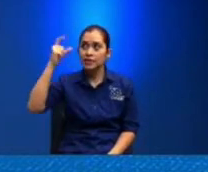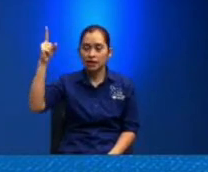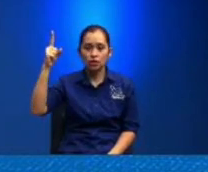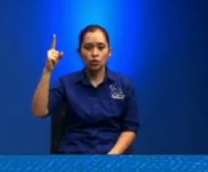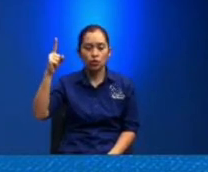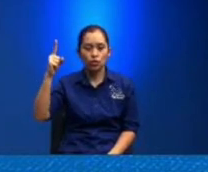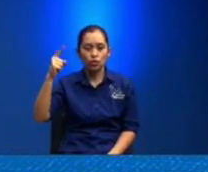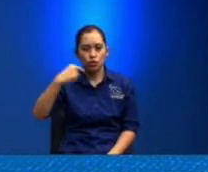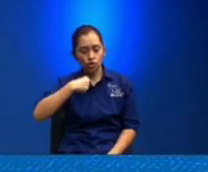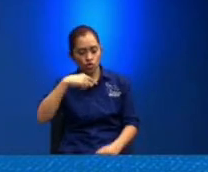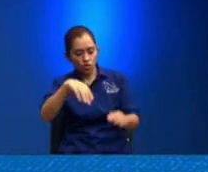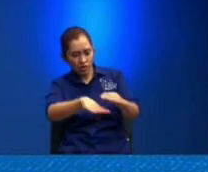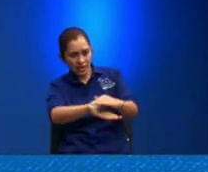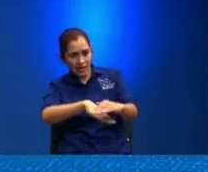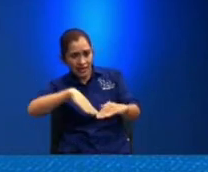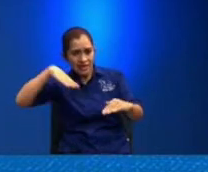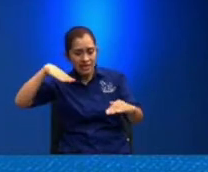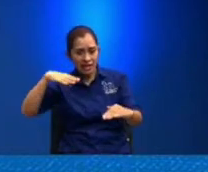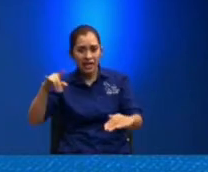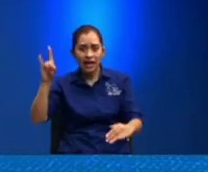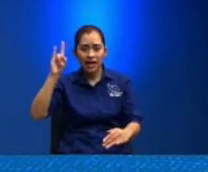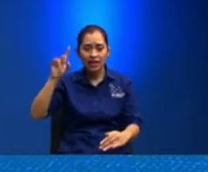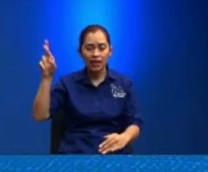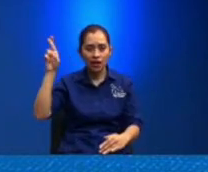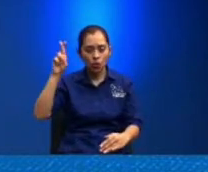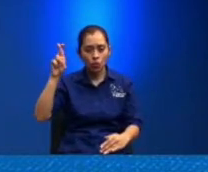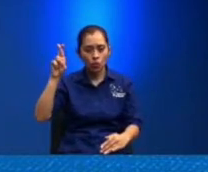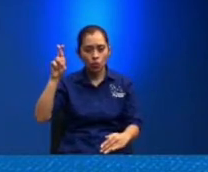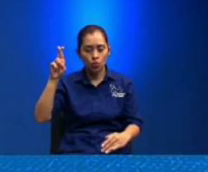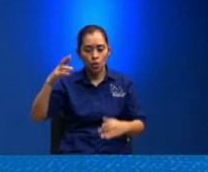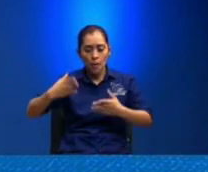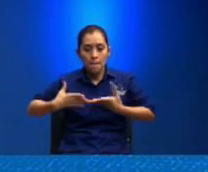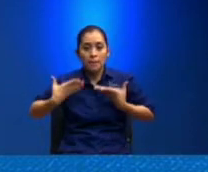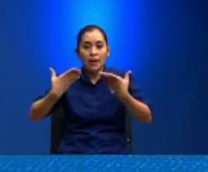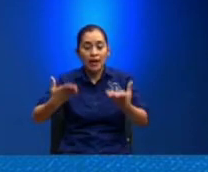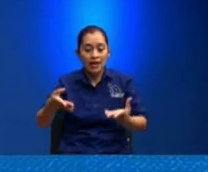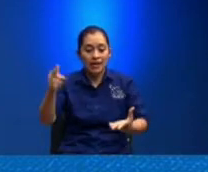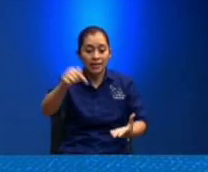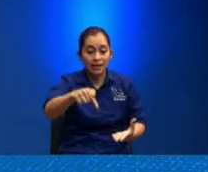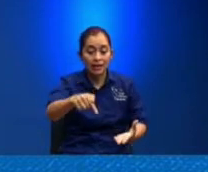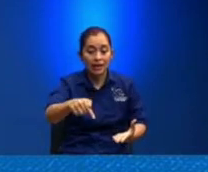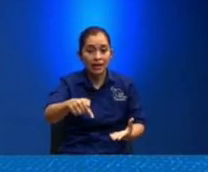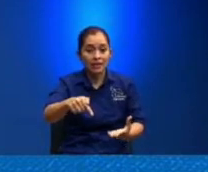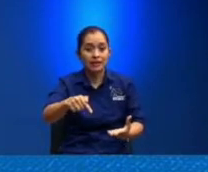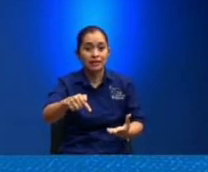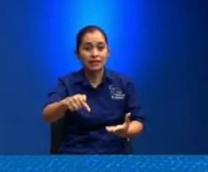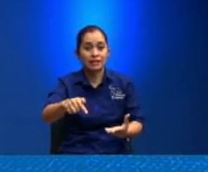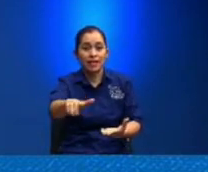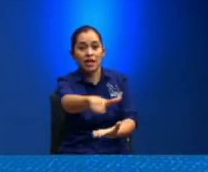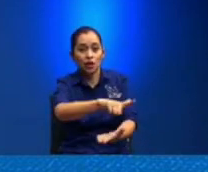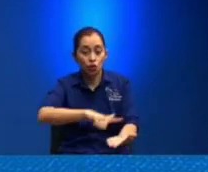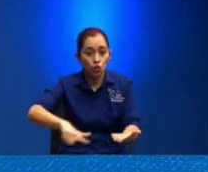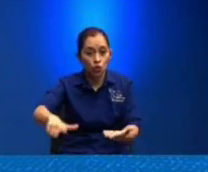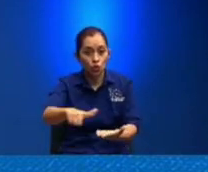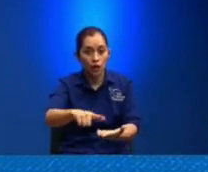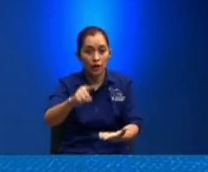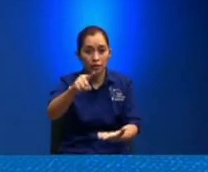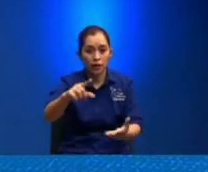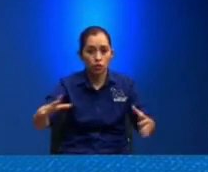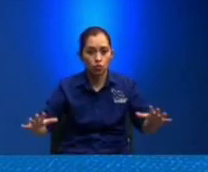saque de ur de los caldeos para darte esta tierra para que la posea a ataque